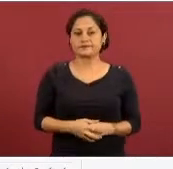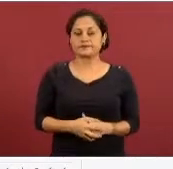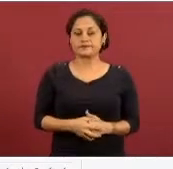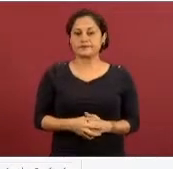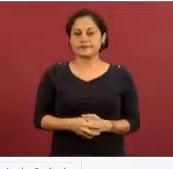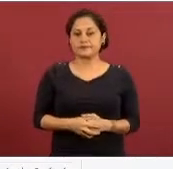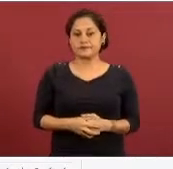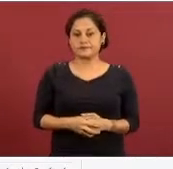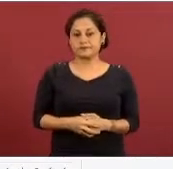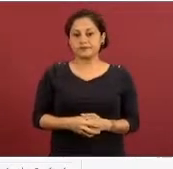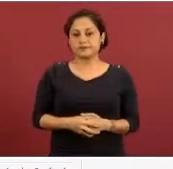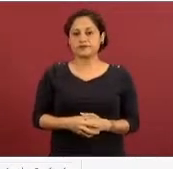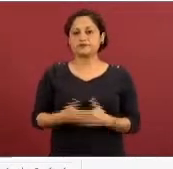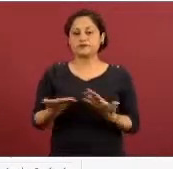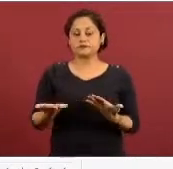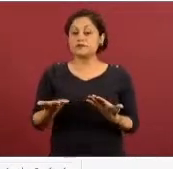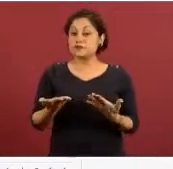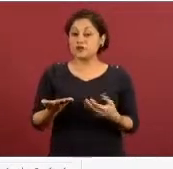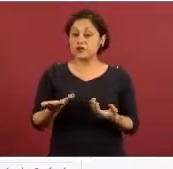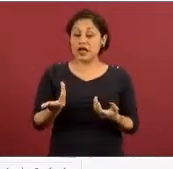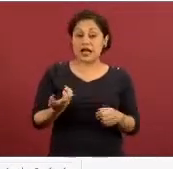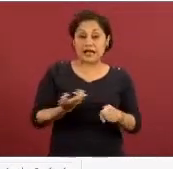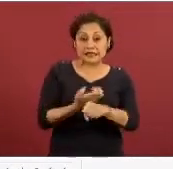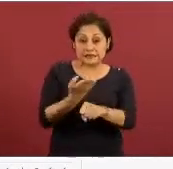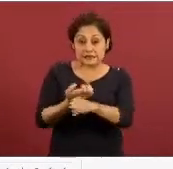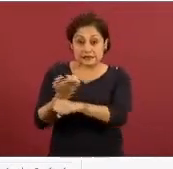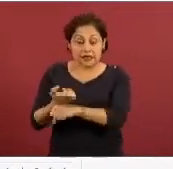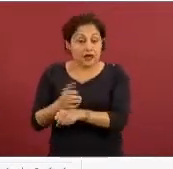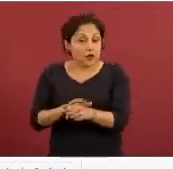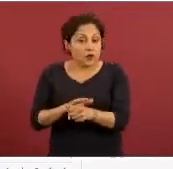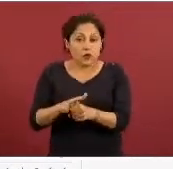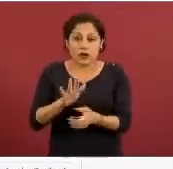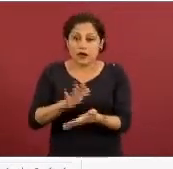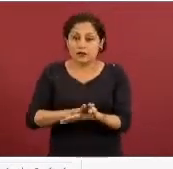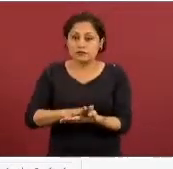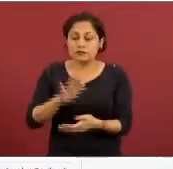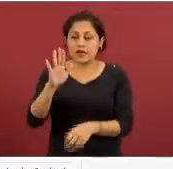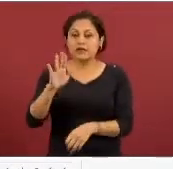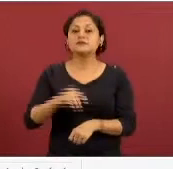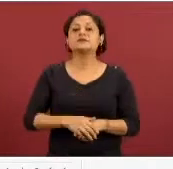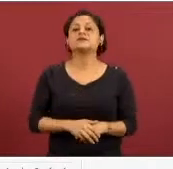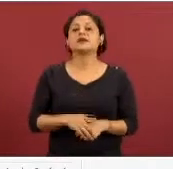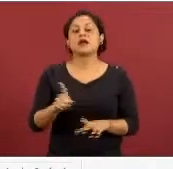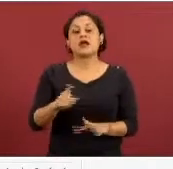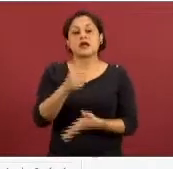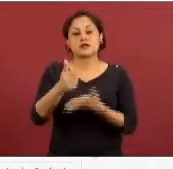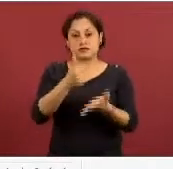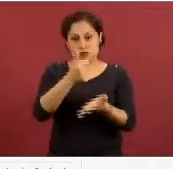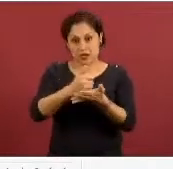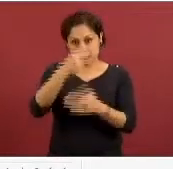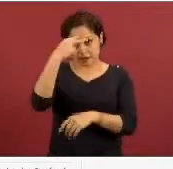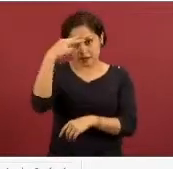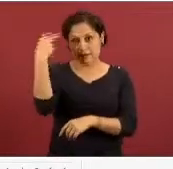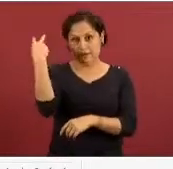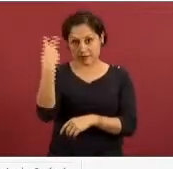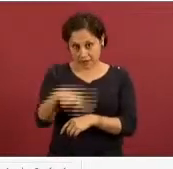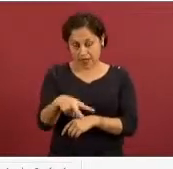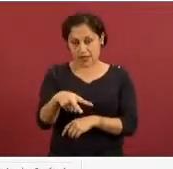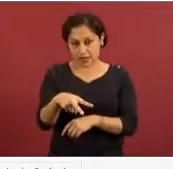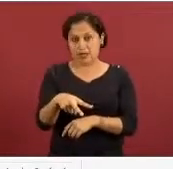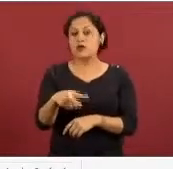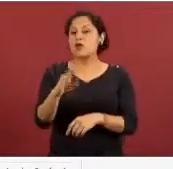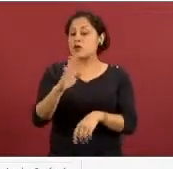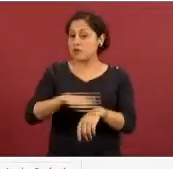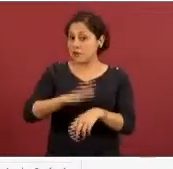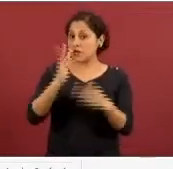En cuanto a la distribución por entidad federativa, vemos claramente que la Ciudad de México en este caso ha tenido una gran parte de las